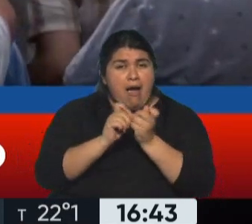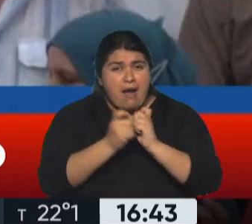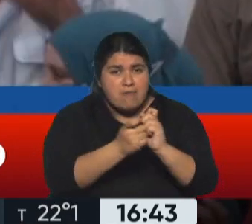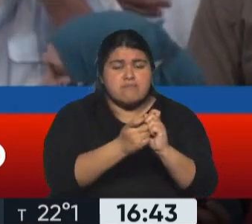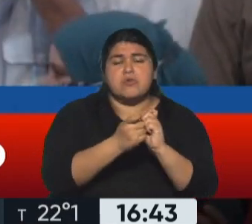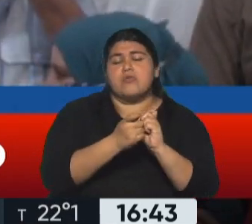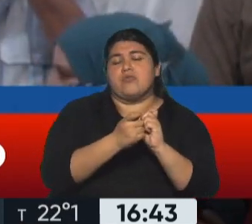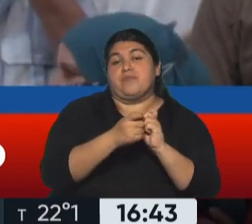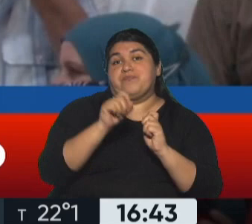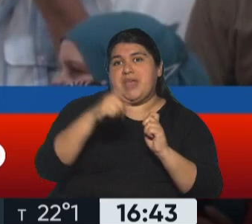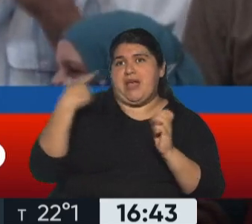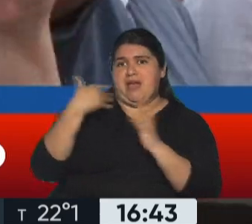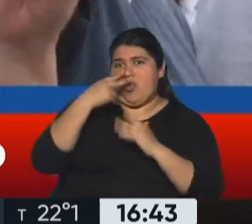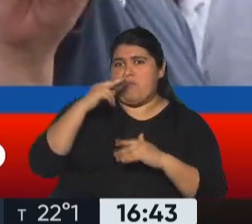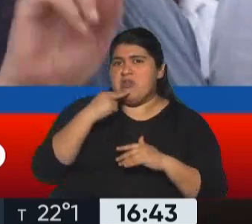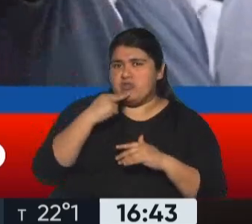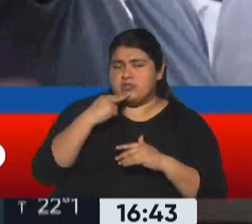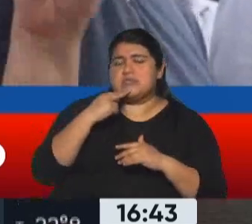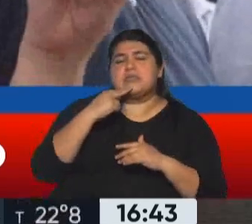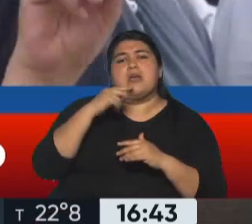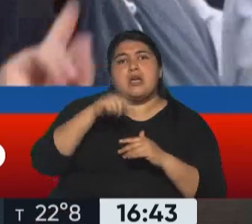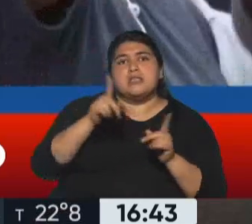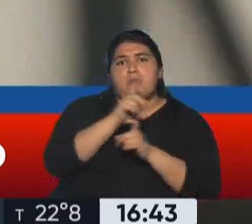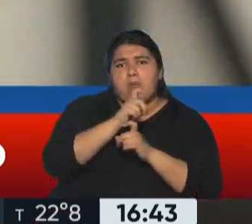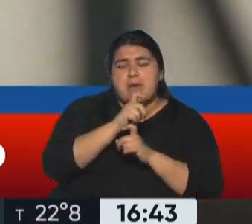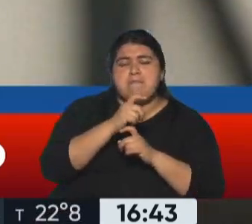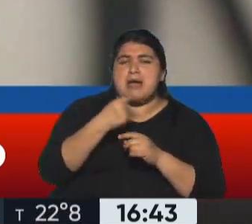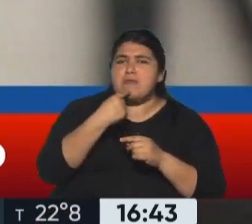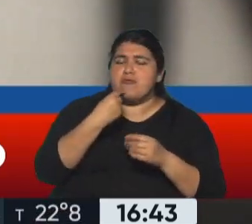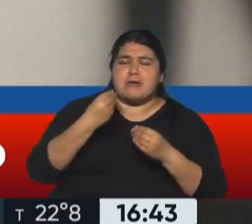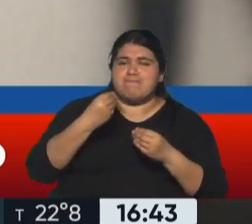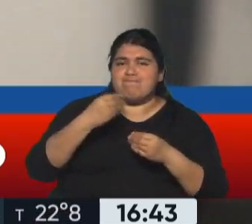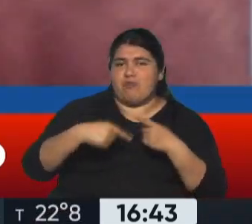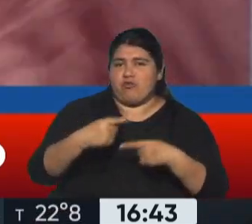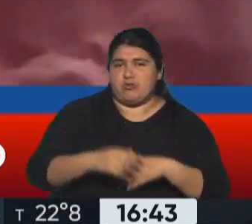revueltas de 2011 es hoy cada vez más incierto.